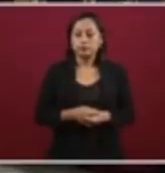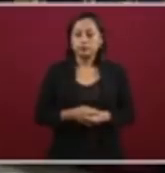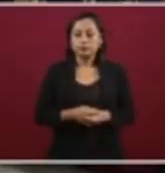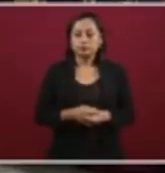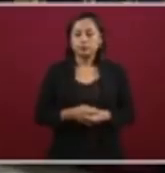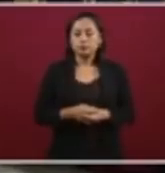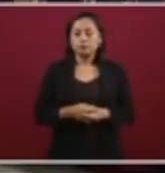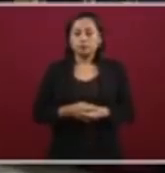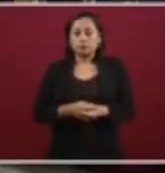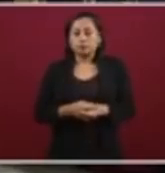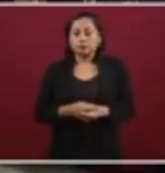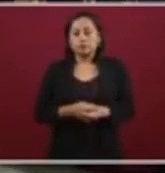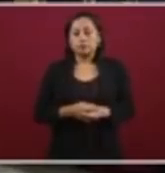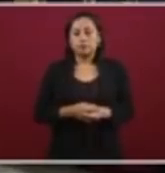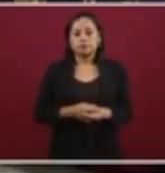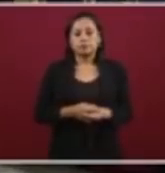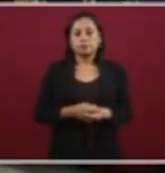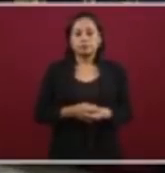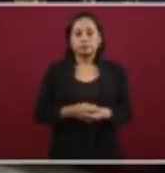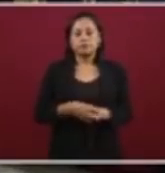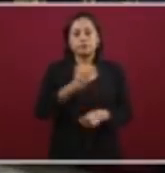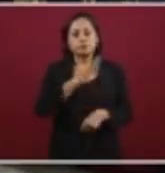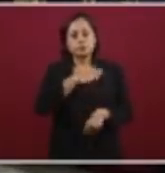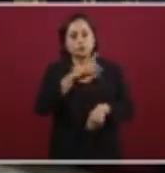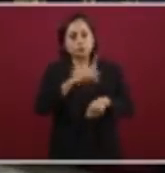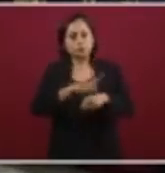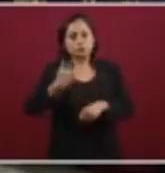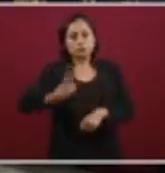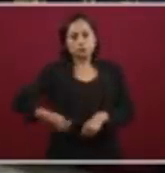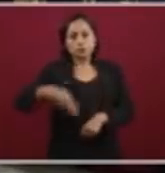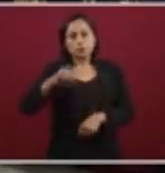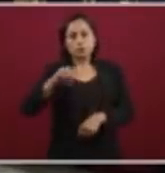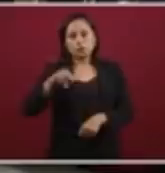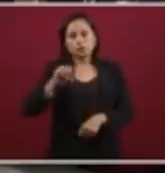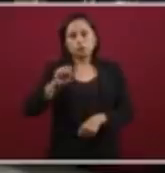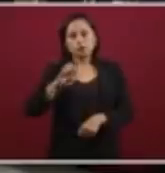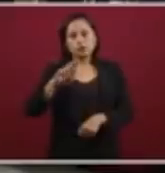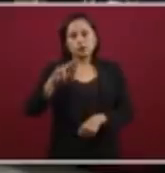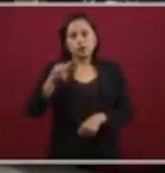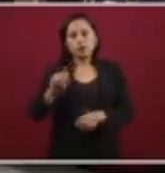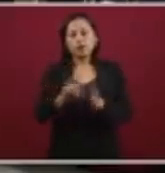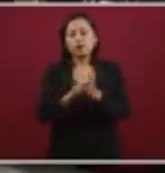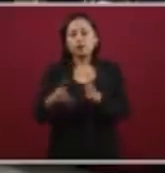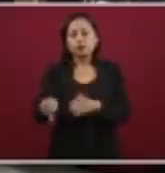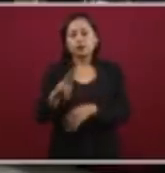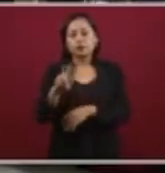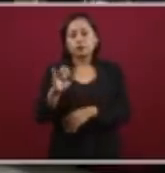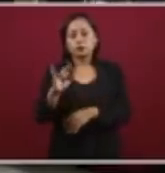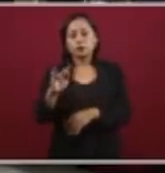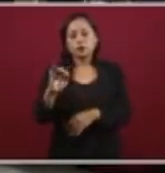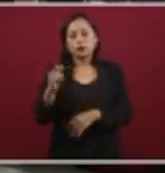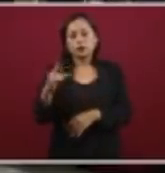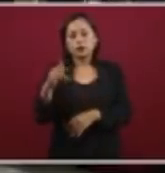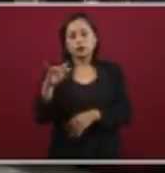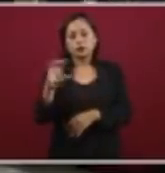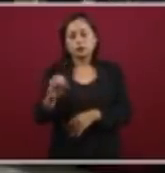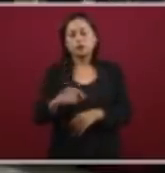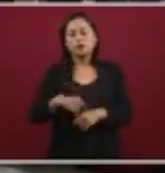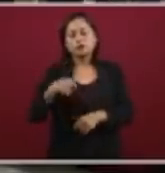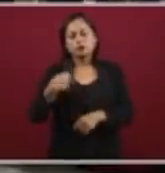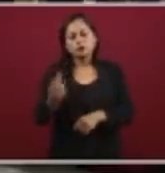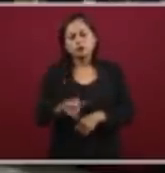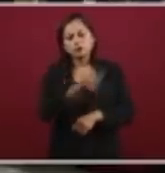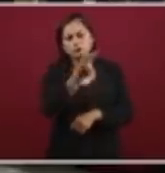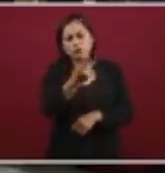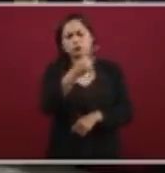buenos días buenos dias monserrat sánchez de reporte índigo preguntarles si ya tienen confirmado y como lo